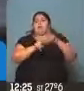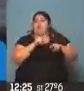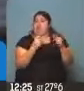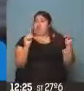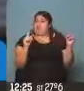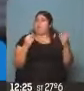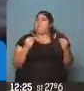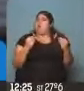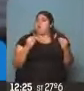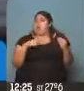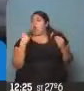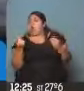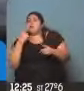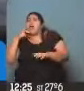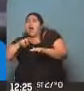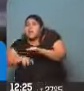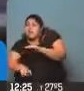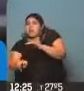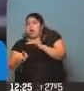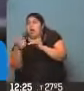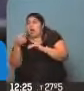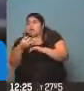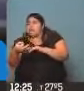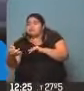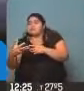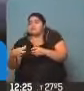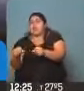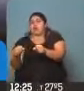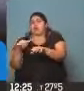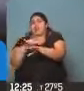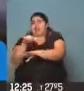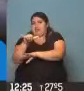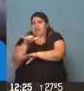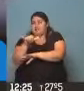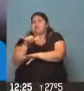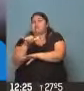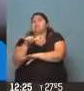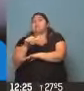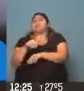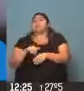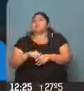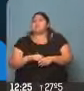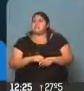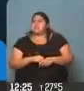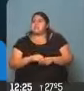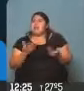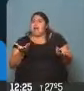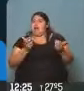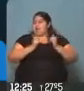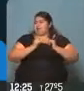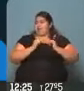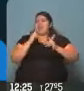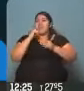entiende que es bajo el agua y que fue efectivamente donde se encontró el aeronave sobre el lecho del mar primero estaba la espectativa de la